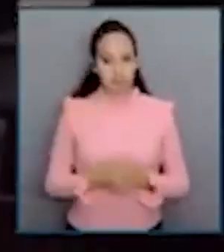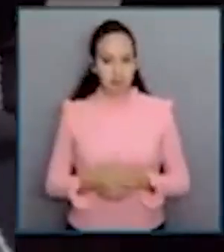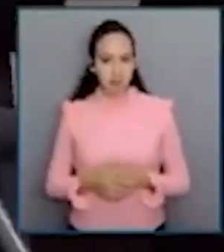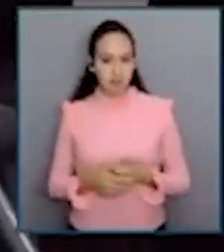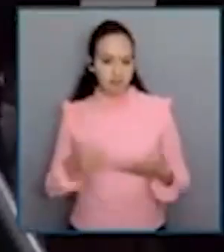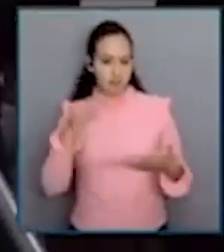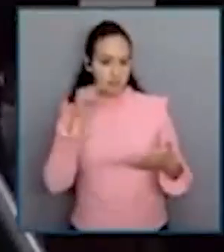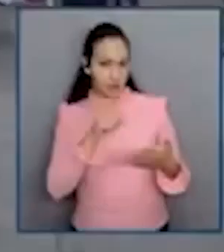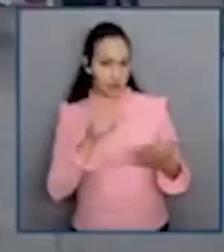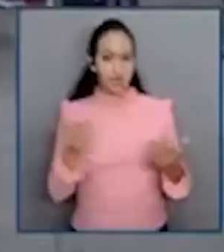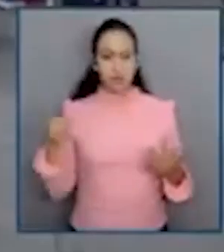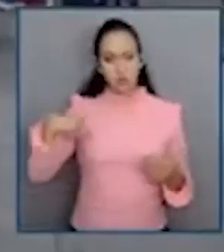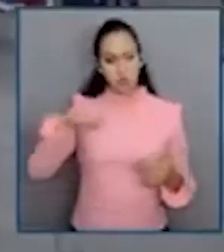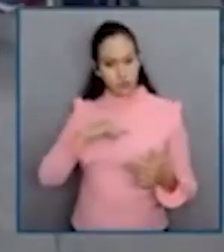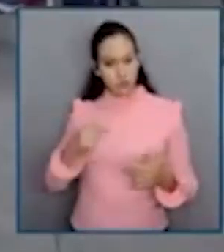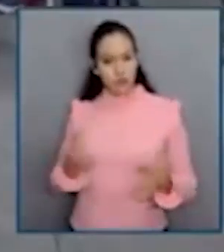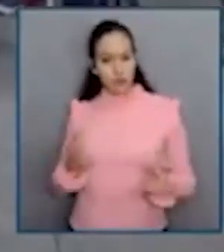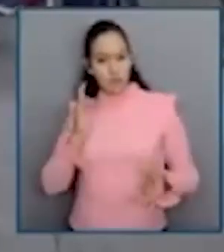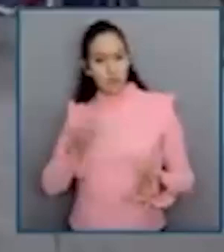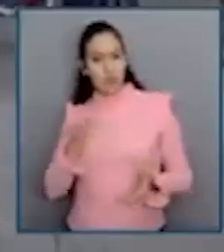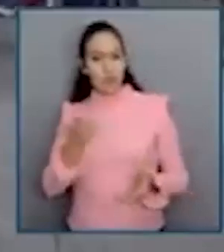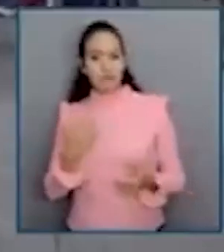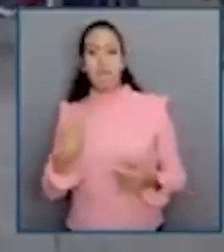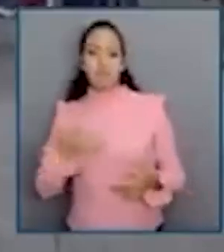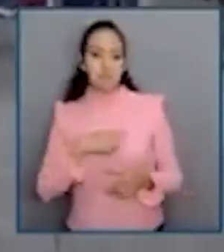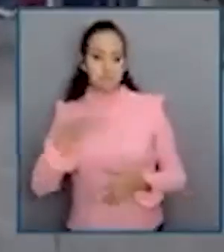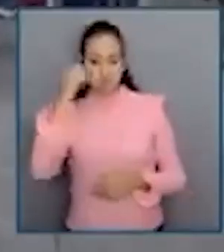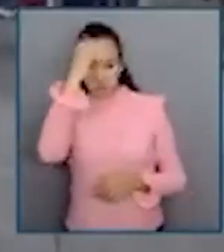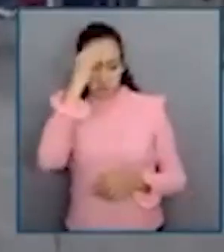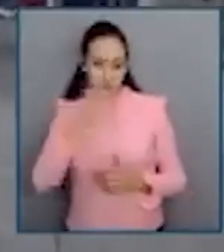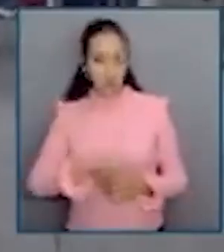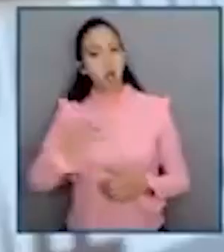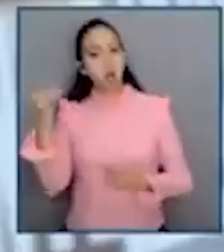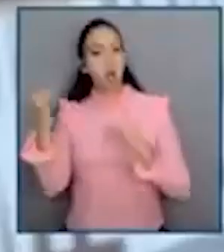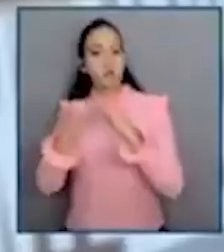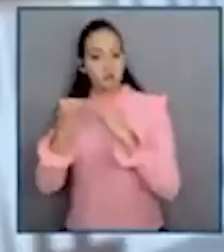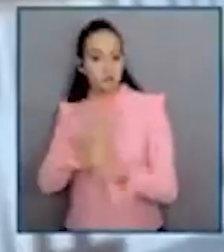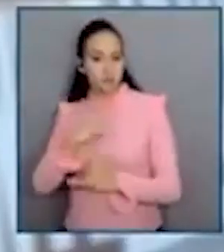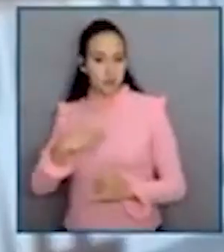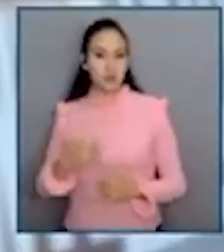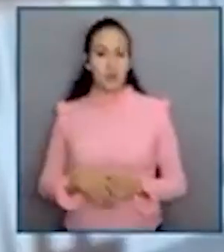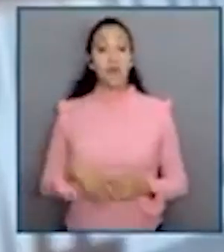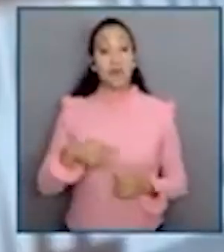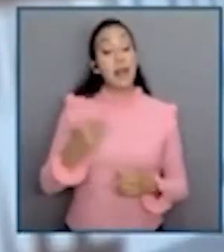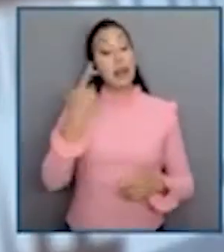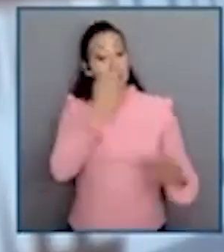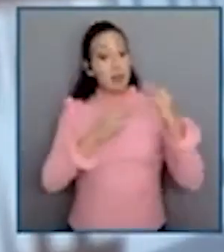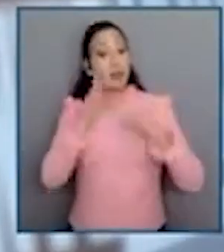competente para pronunciarse sobre este tipo de peticiones para el canal del poder judicial de la federación Juan Carlos